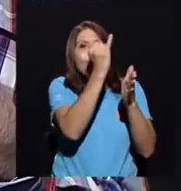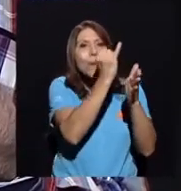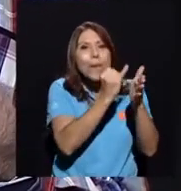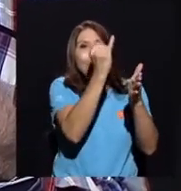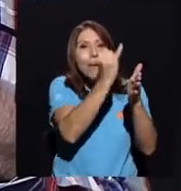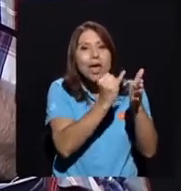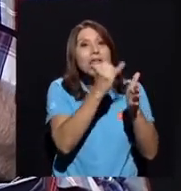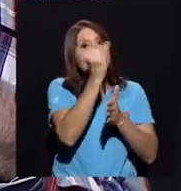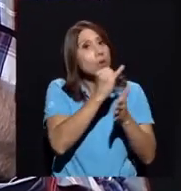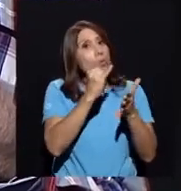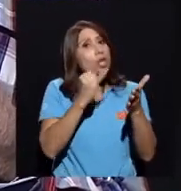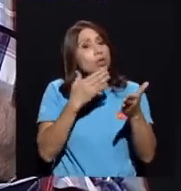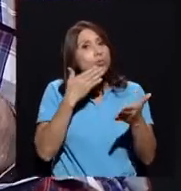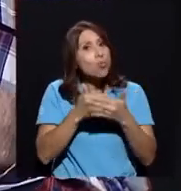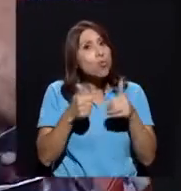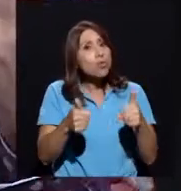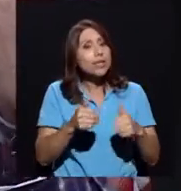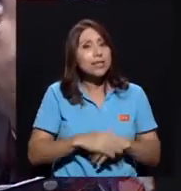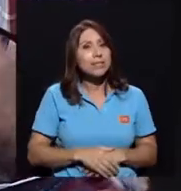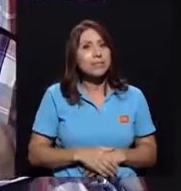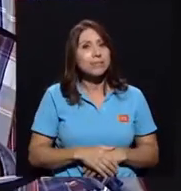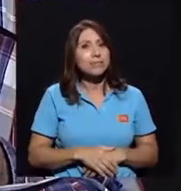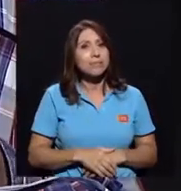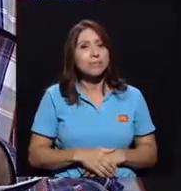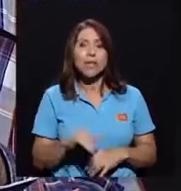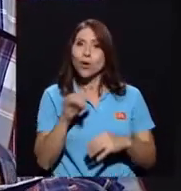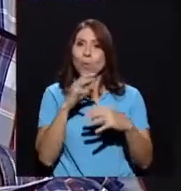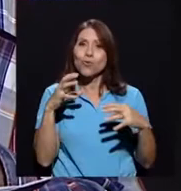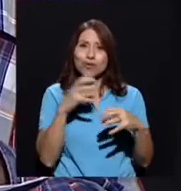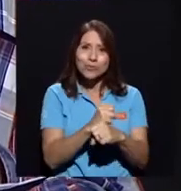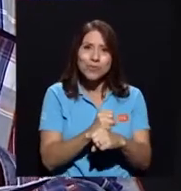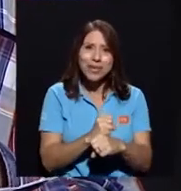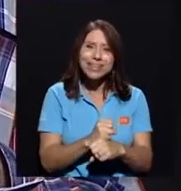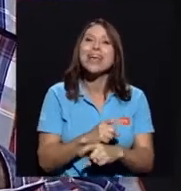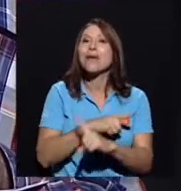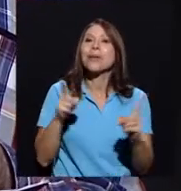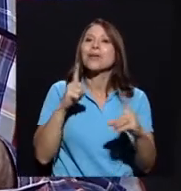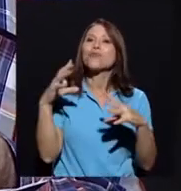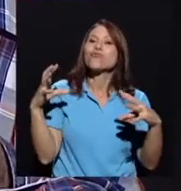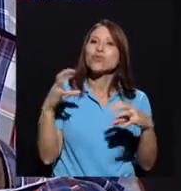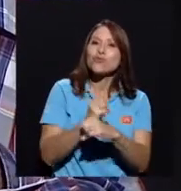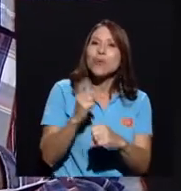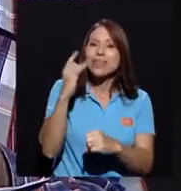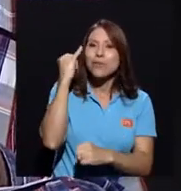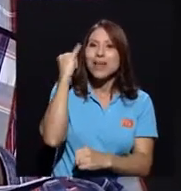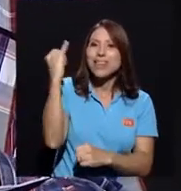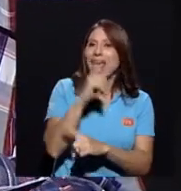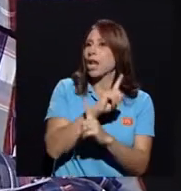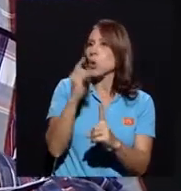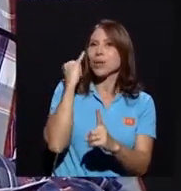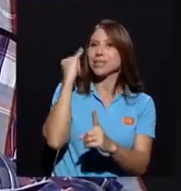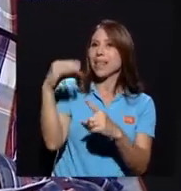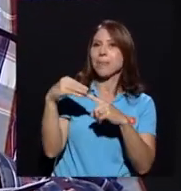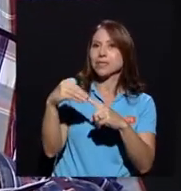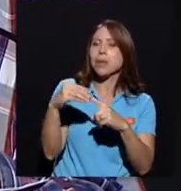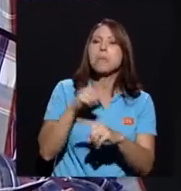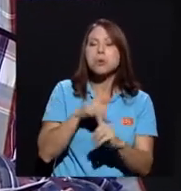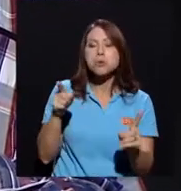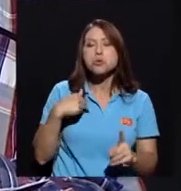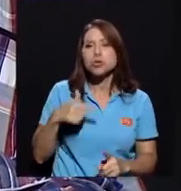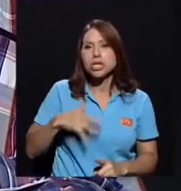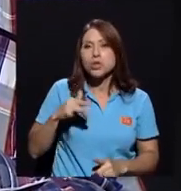útiles resumen pero es un resumen de una idea no es la idea y yo siento que ha funcionado bastante bien